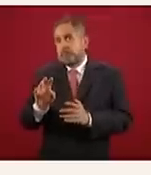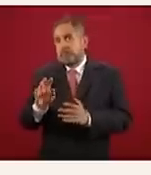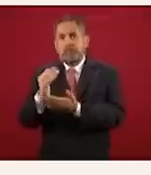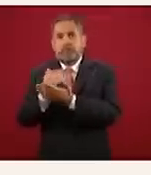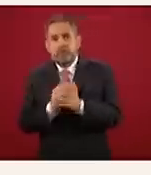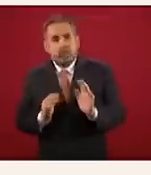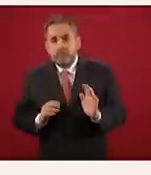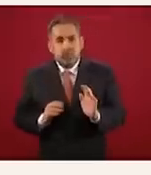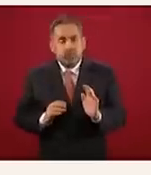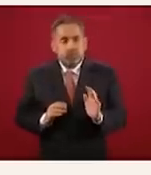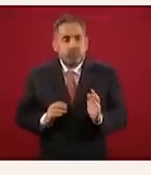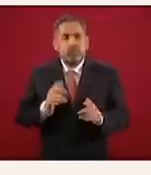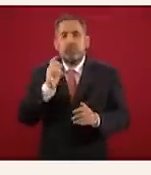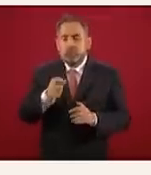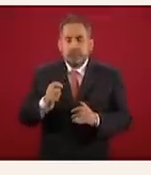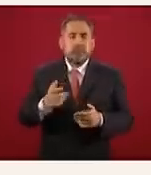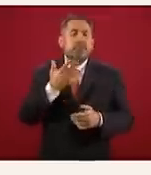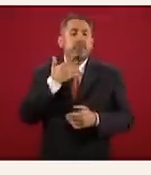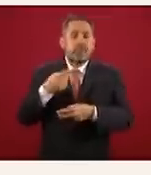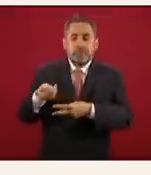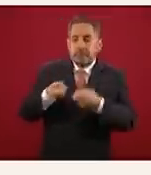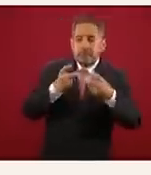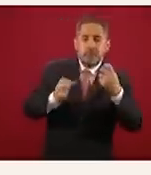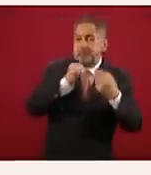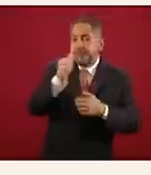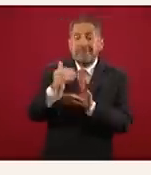fue así. Entonces, bueno,